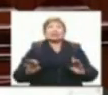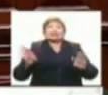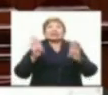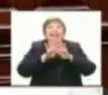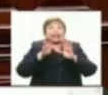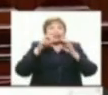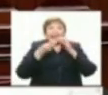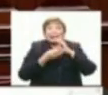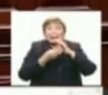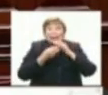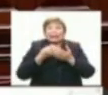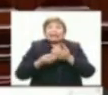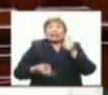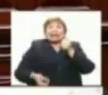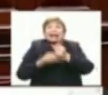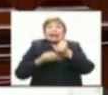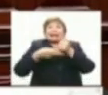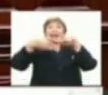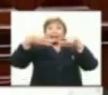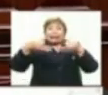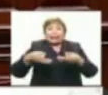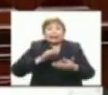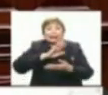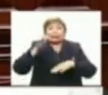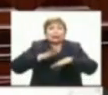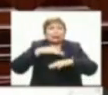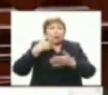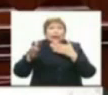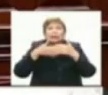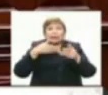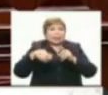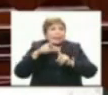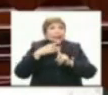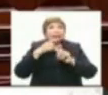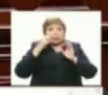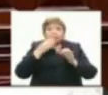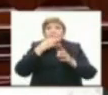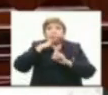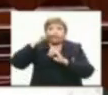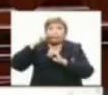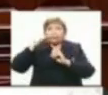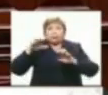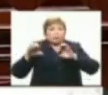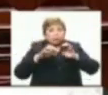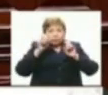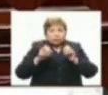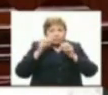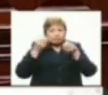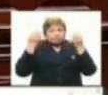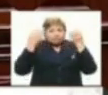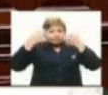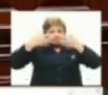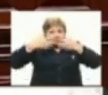minas y otorgar garantías reales sobre cualquier pasivo ambiental. Los actores deben acondicionarse a